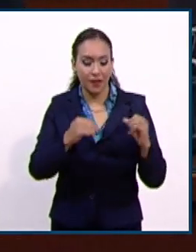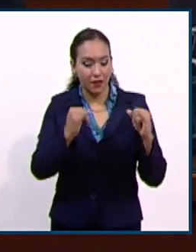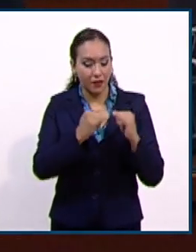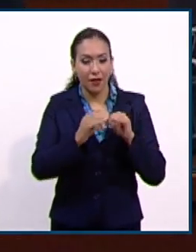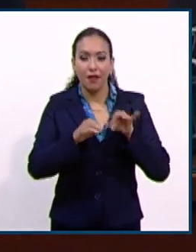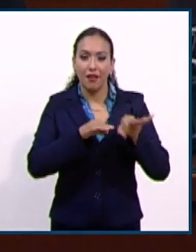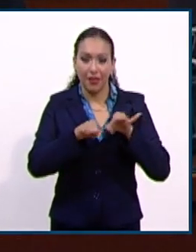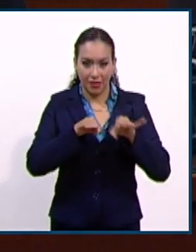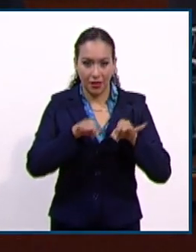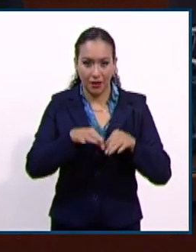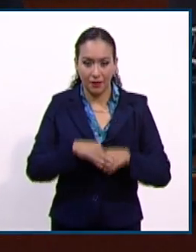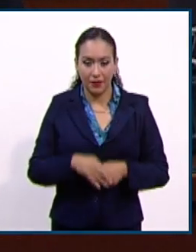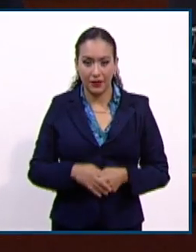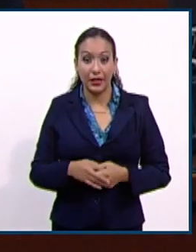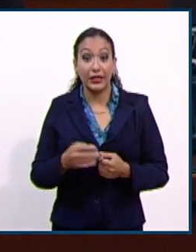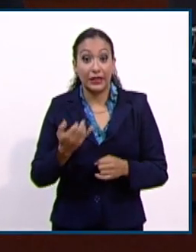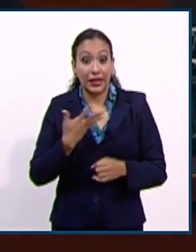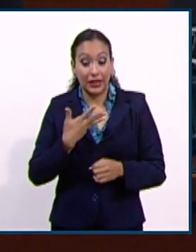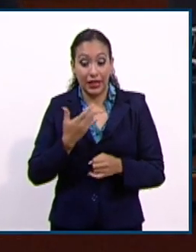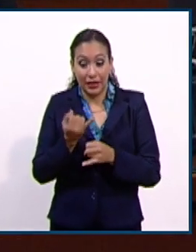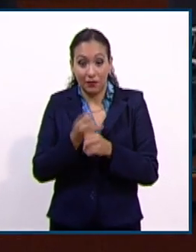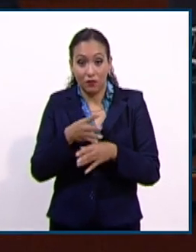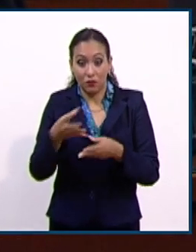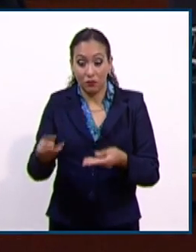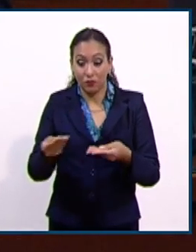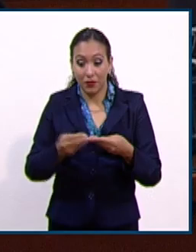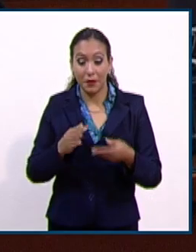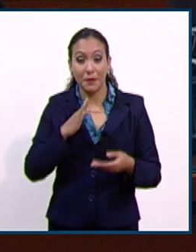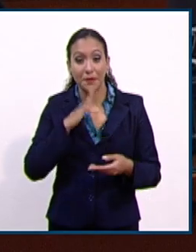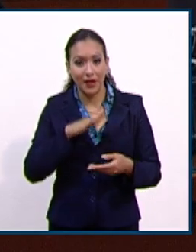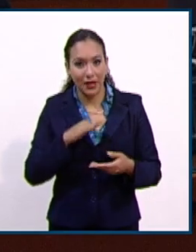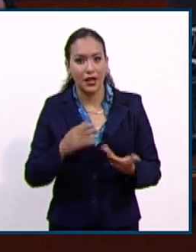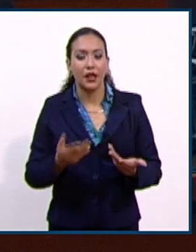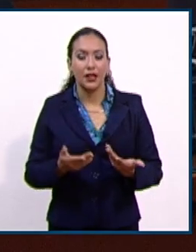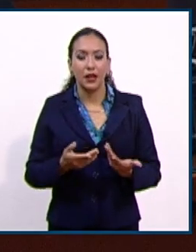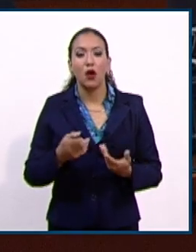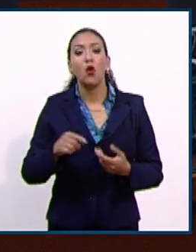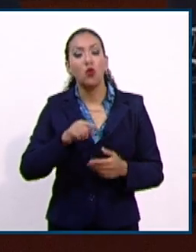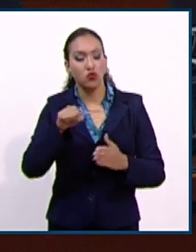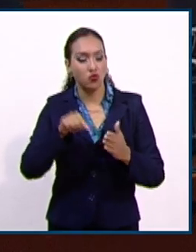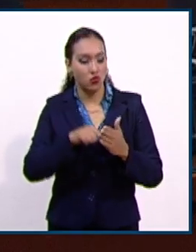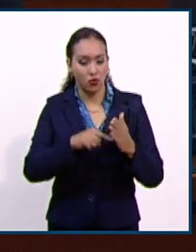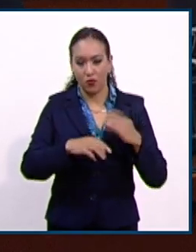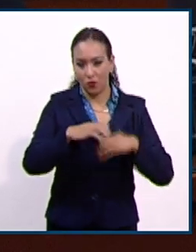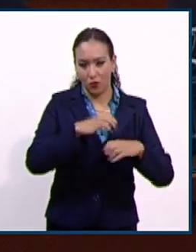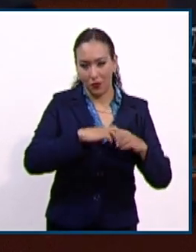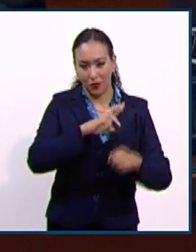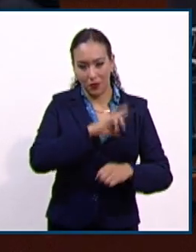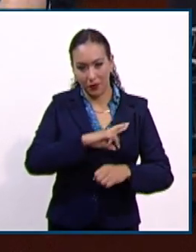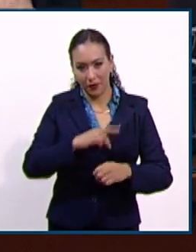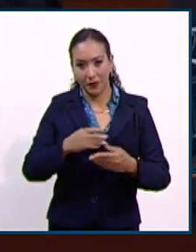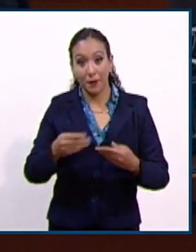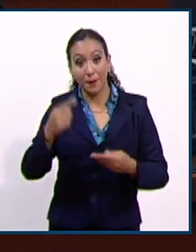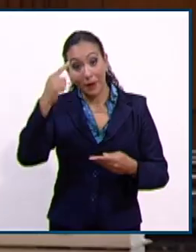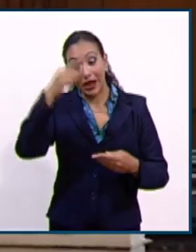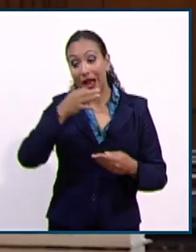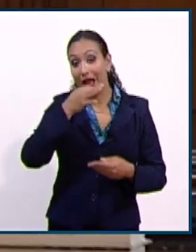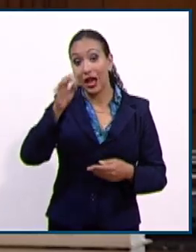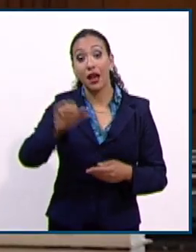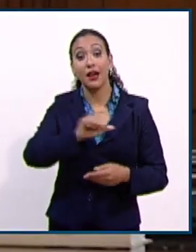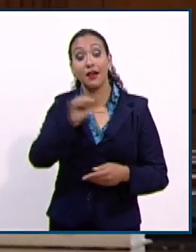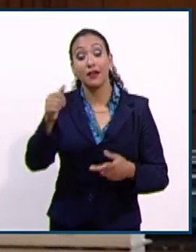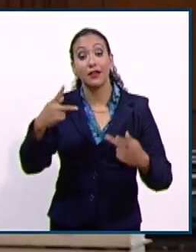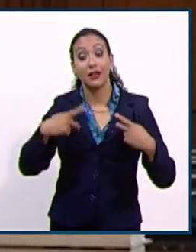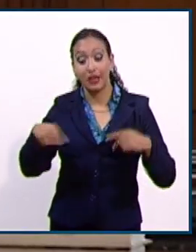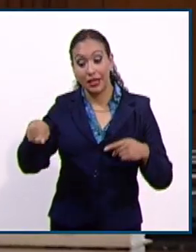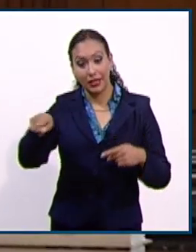Sistema Estatal de Seguridad Pública, corporaciones auxiliares de la seguridad local o particulares, para informar o alertar a otra u otras personas para que se